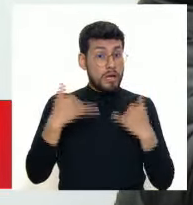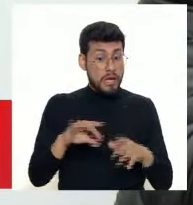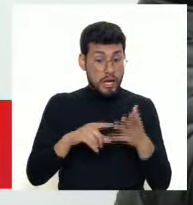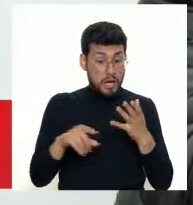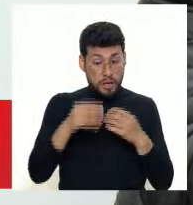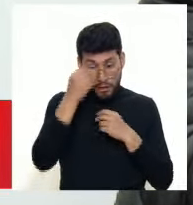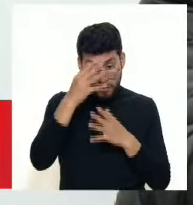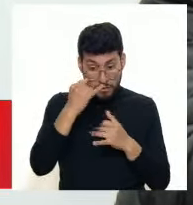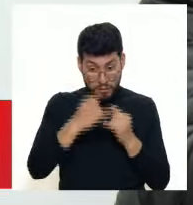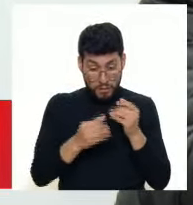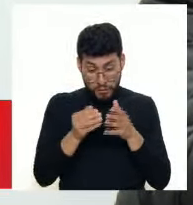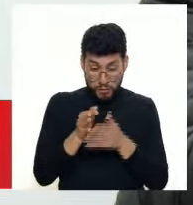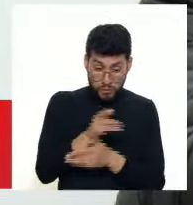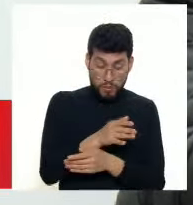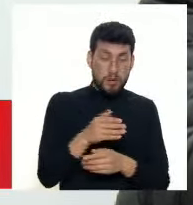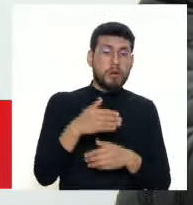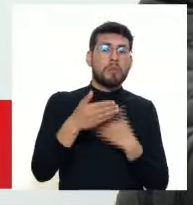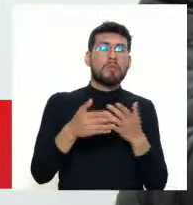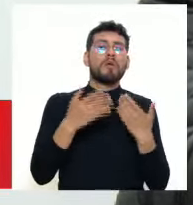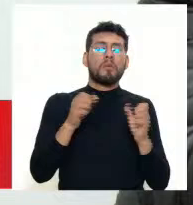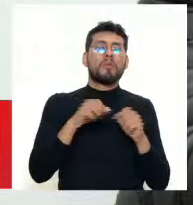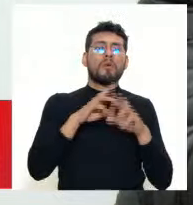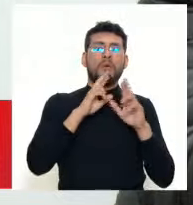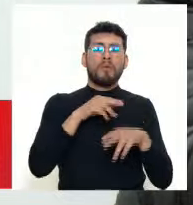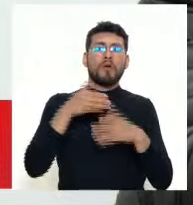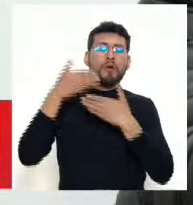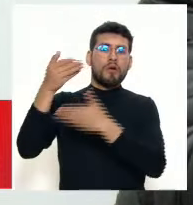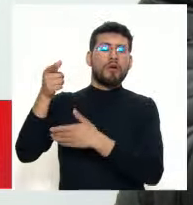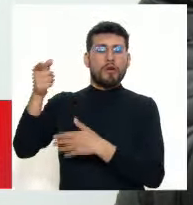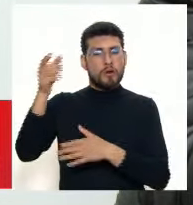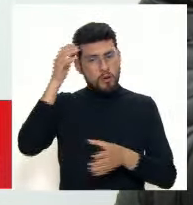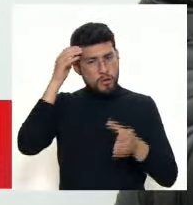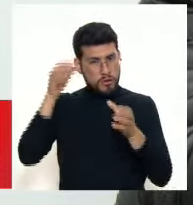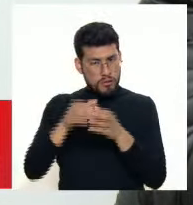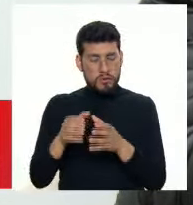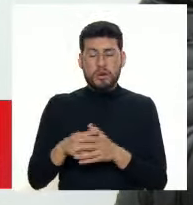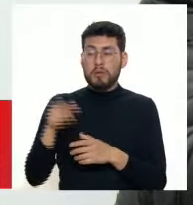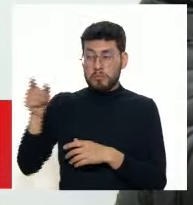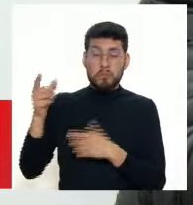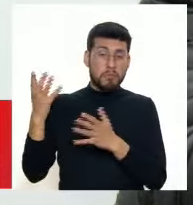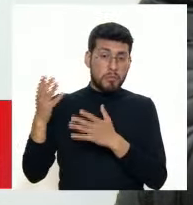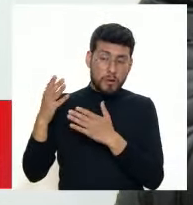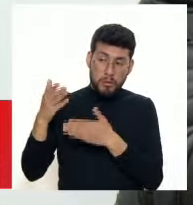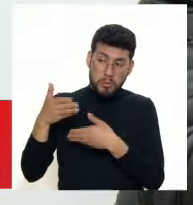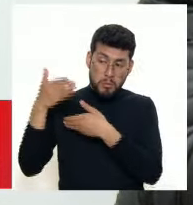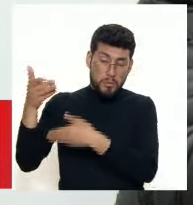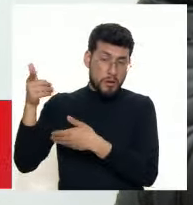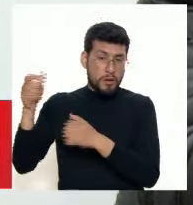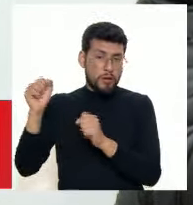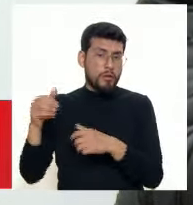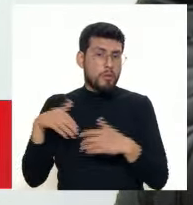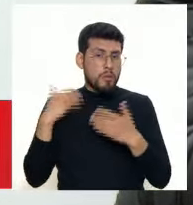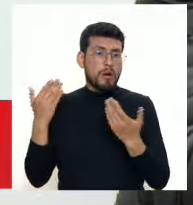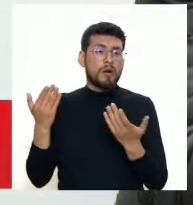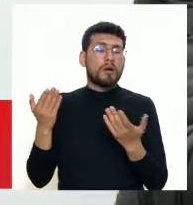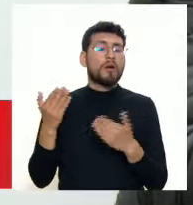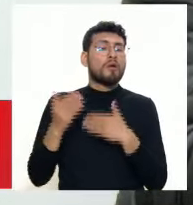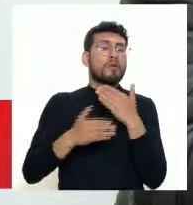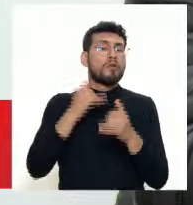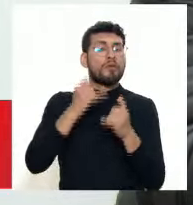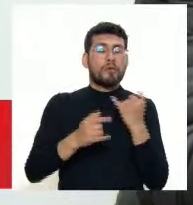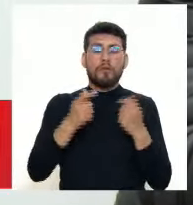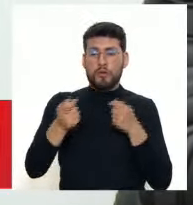el informe final, esto va a pasar también al pleno del Consejo, y eso será un insumo para que